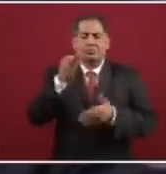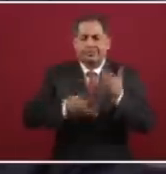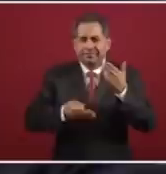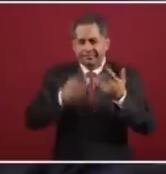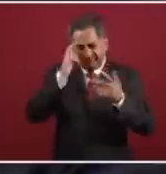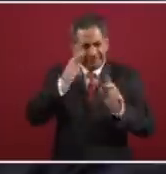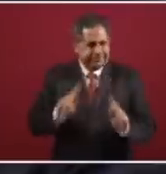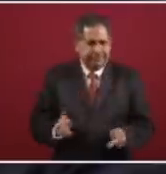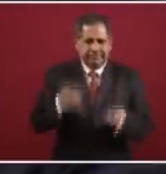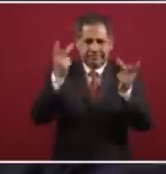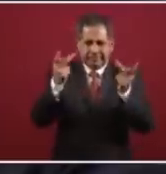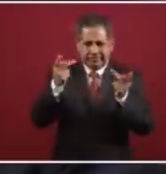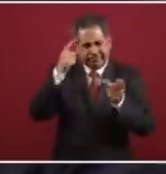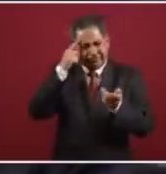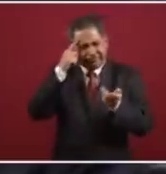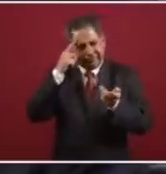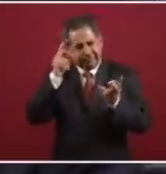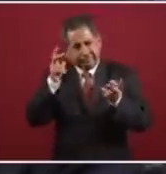solo